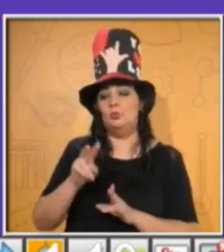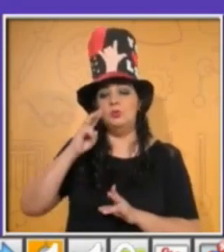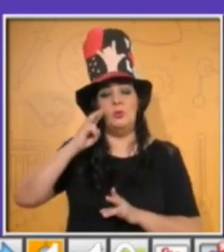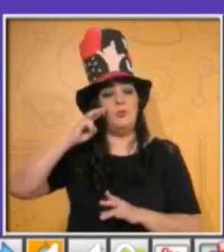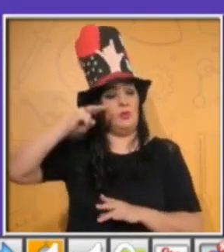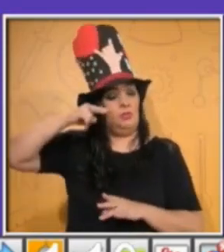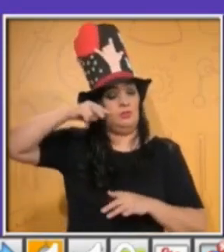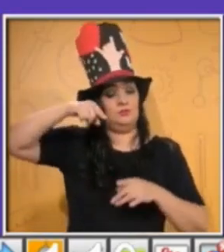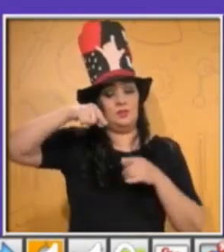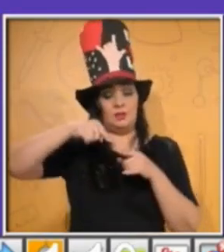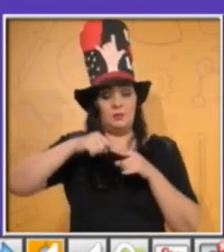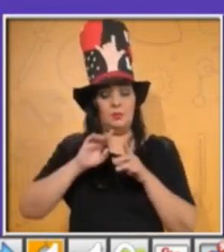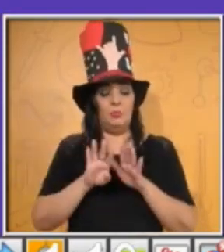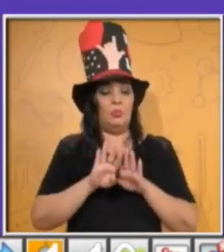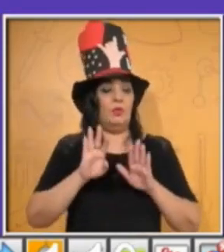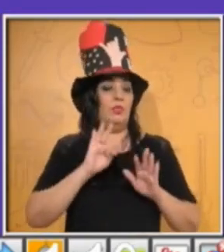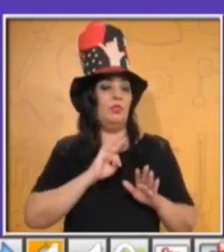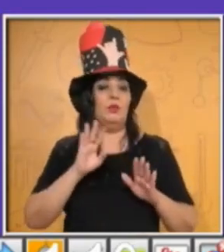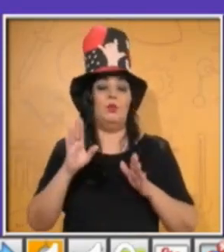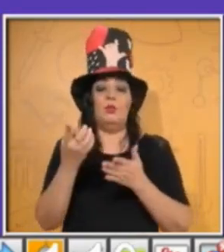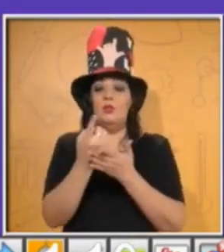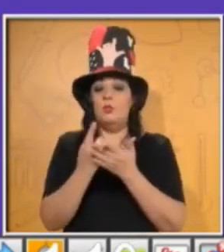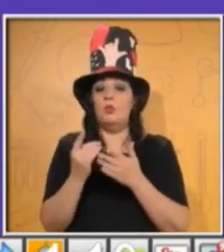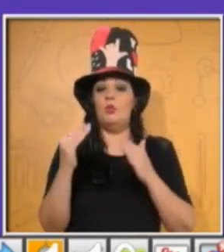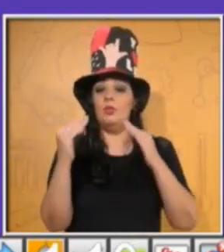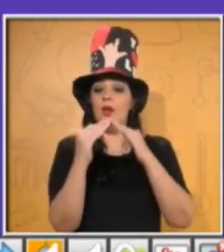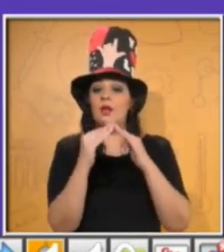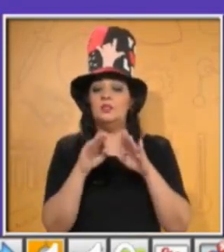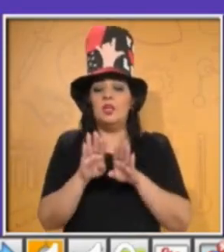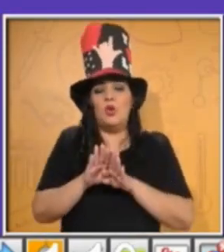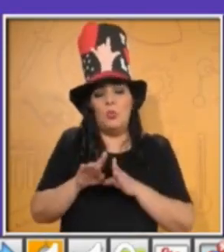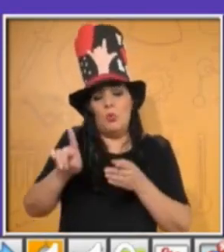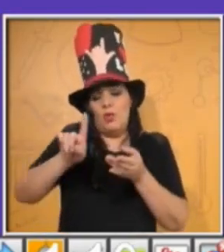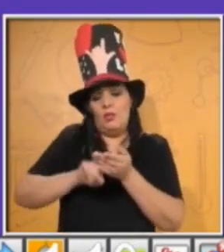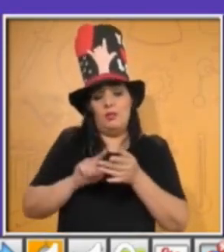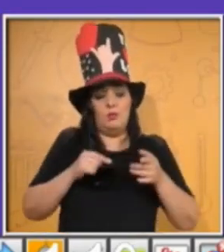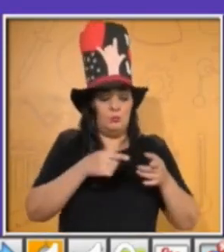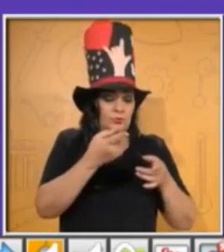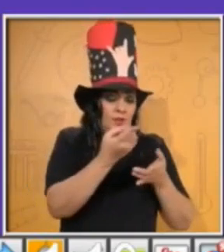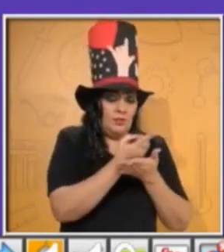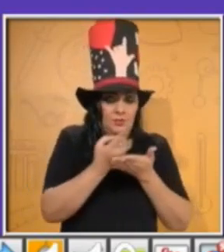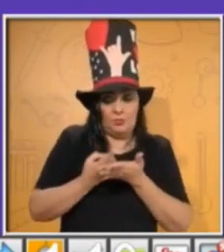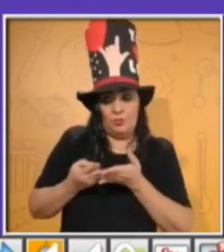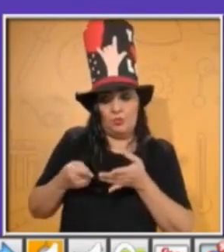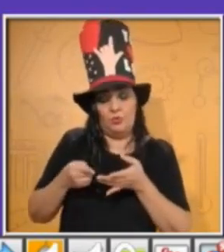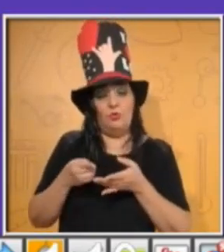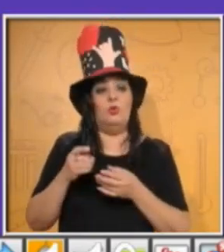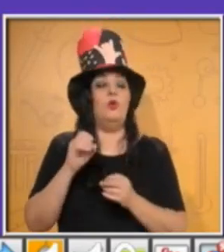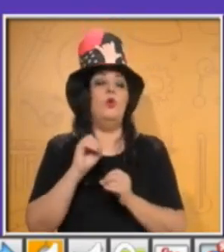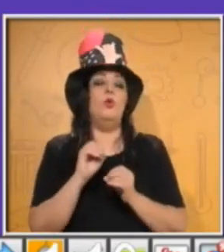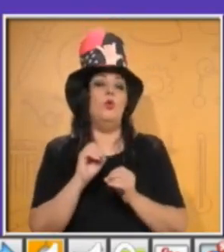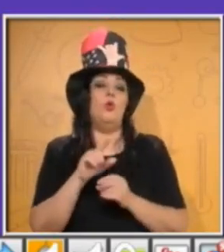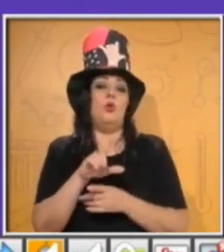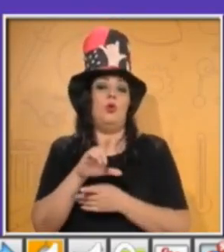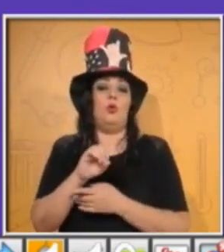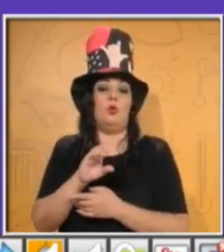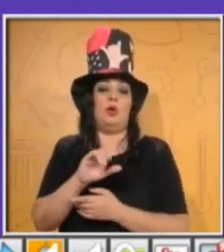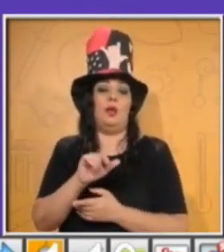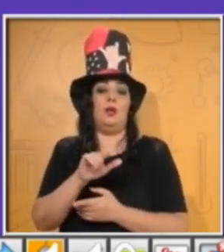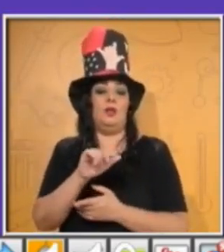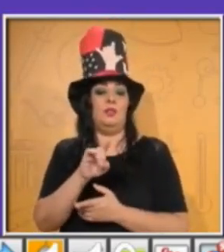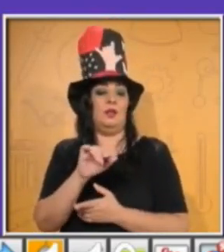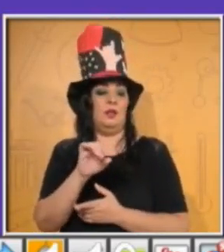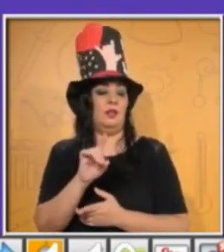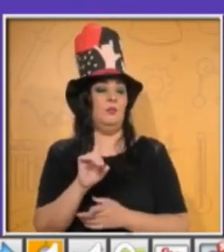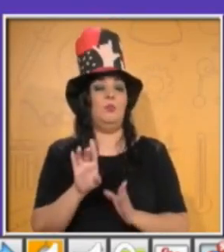habitación, una casa, una localidad, etc. En el plano de la localidad se representan los elementos físicos que hay en ella.